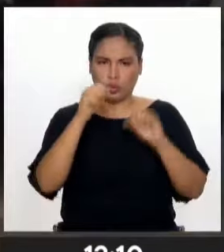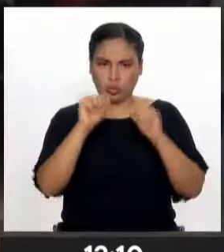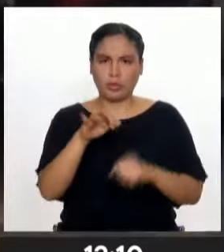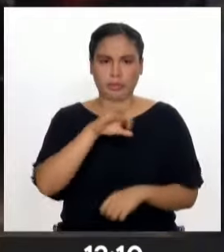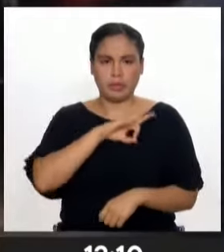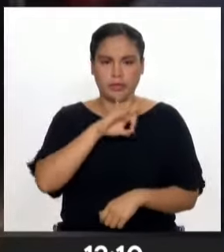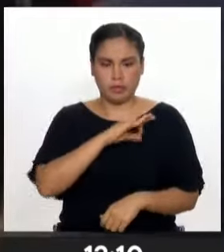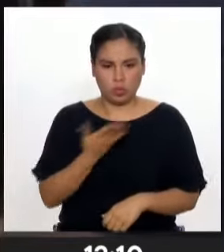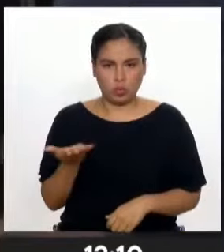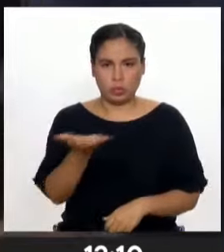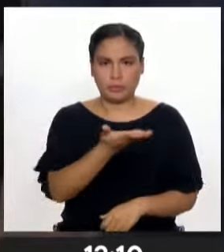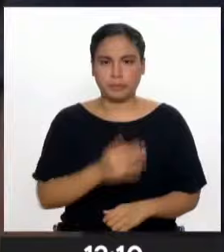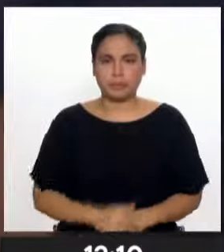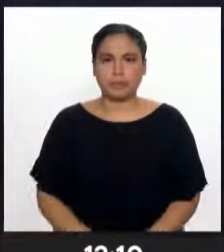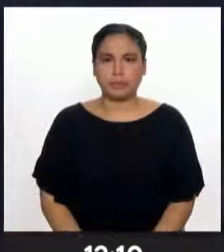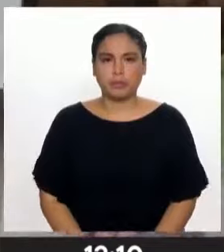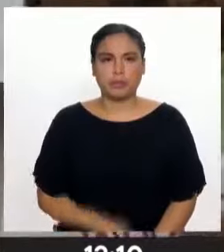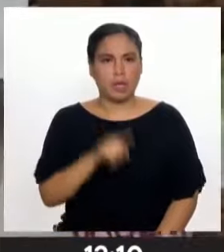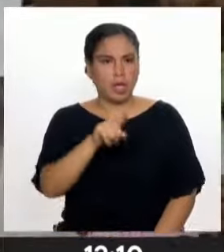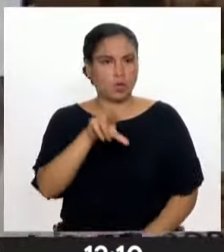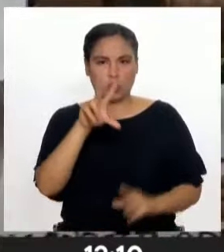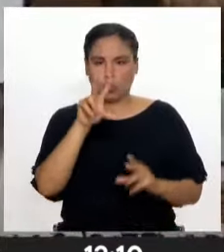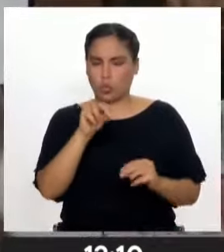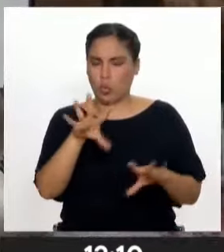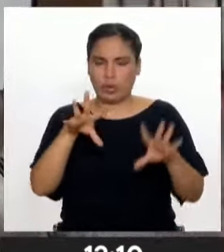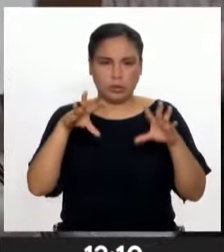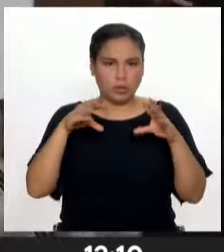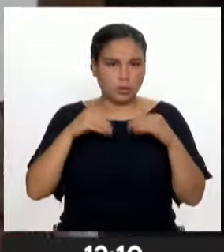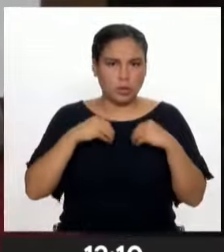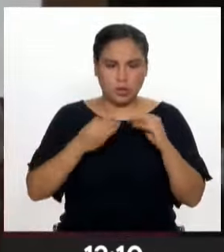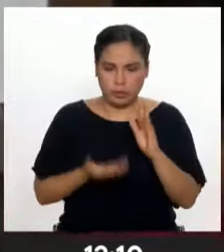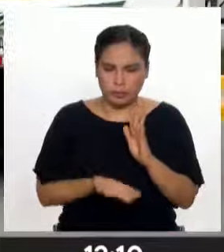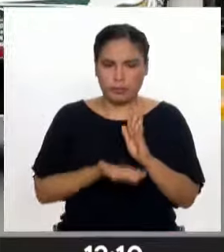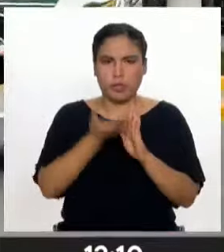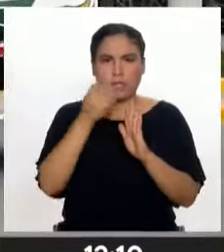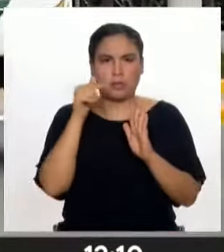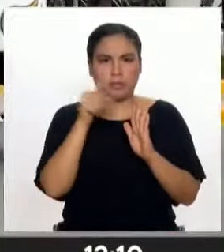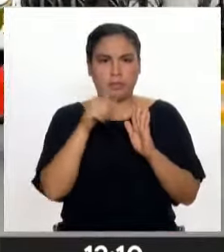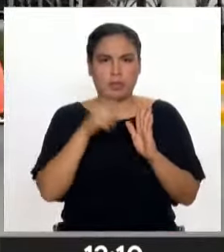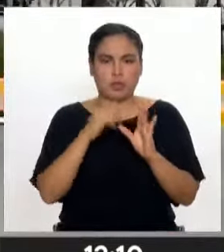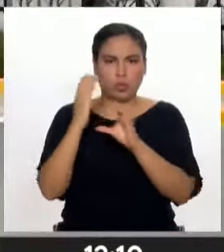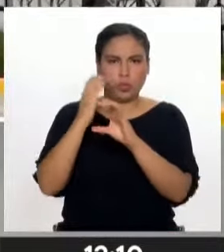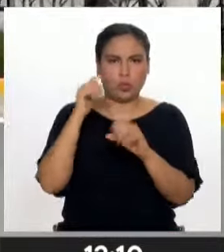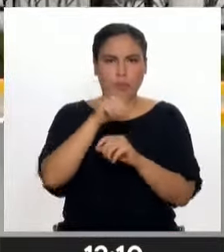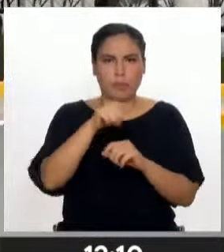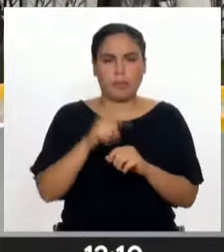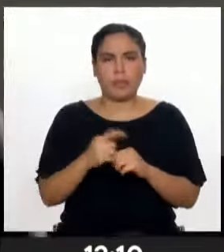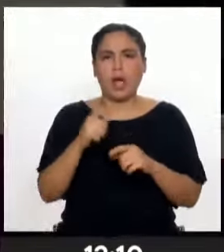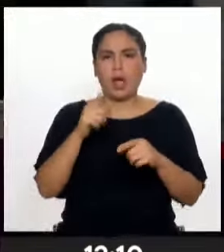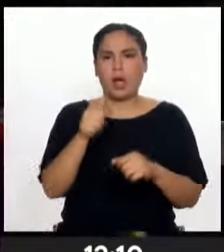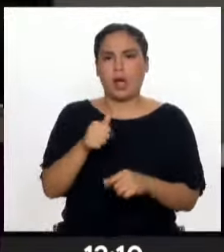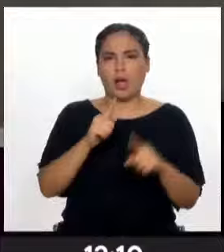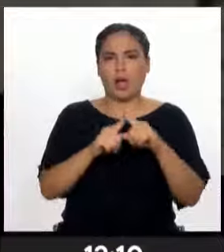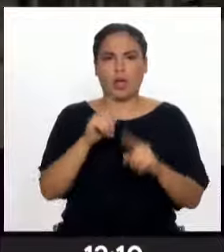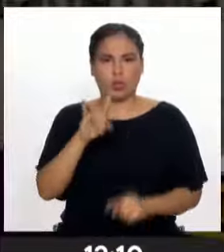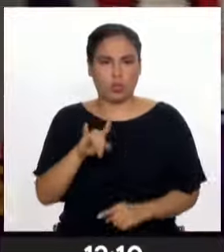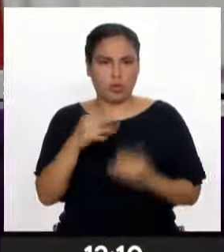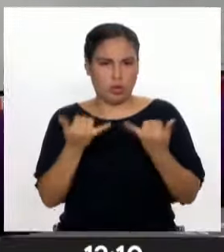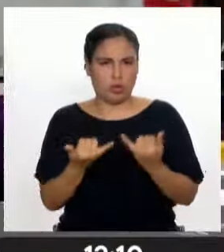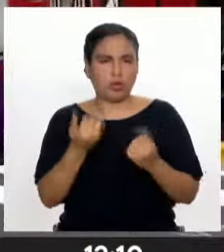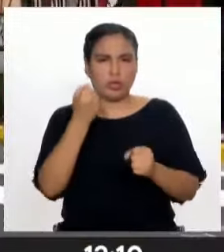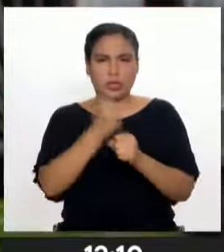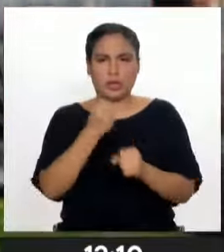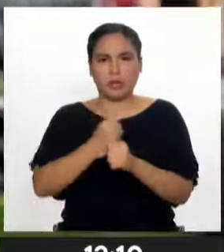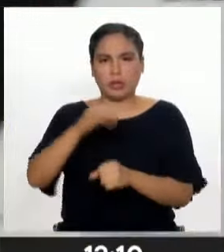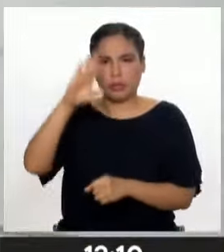ellos. Rechazan el incremento de operativos de la Autoridad de Transporte Urbano, ATU, que ahora trabaja con la